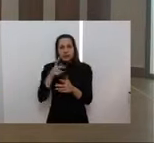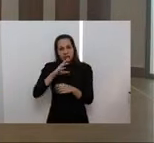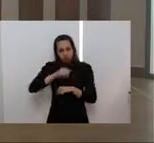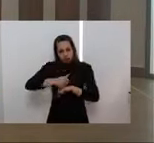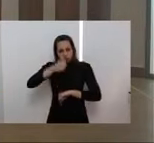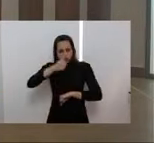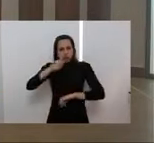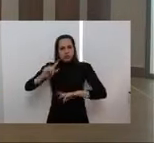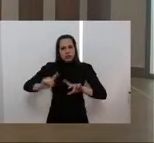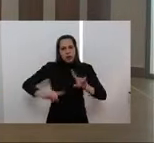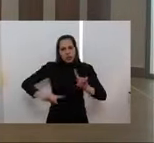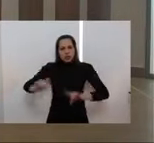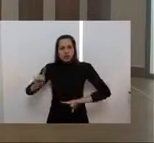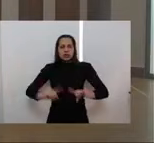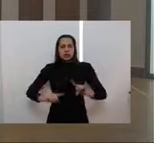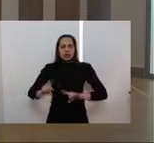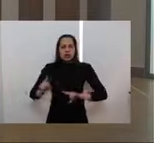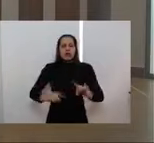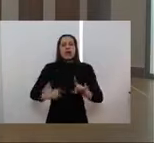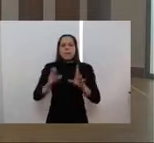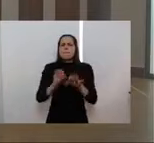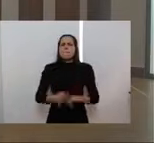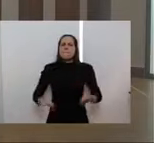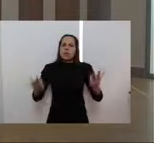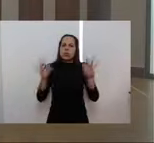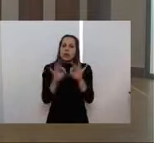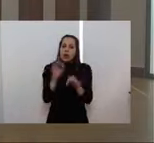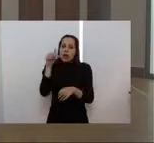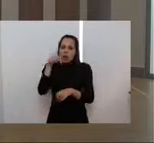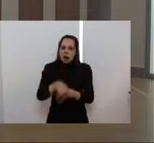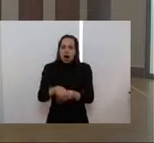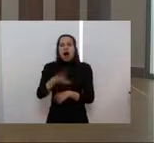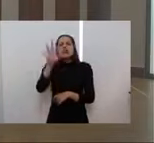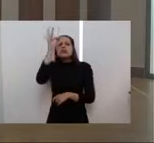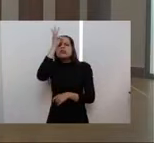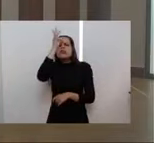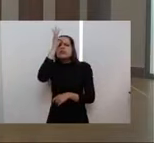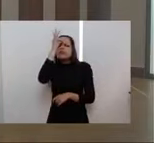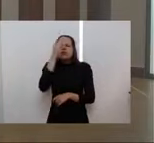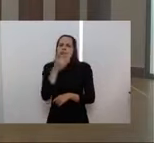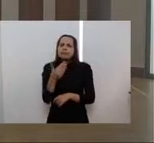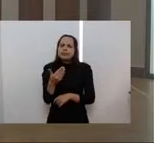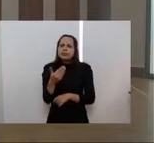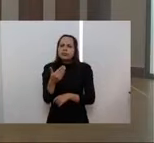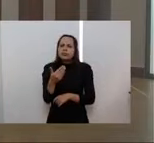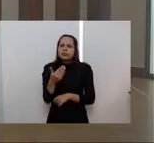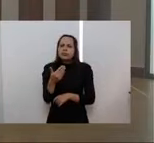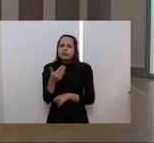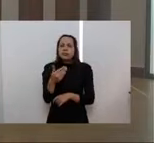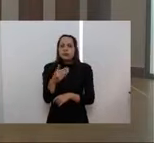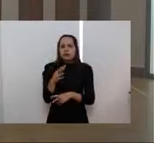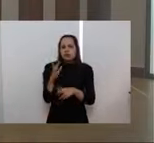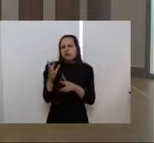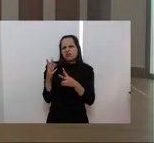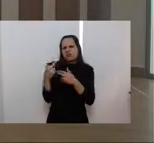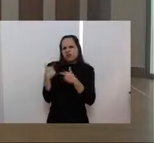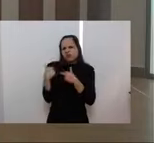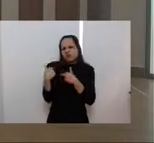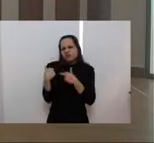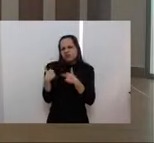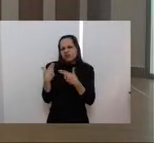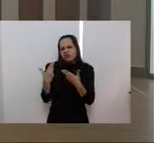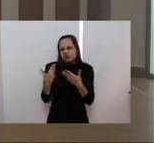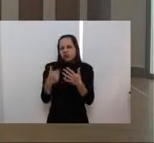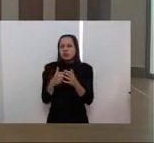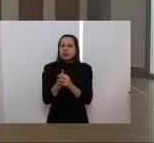tiene una importancia vital para el hospital ya que tiene bajo su administración como así lo dice su nombre